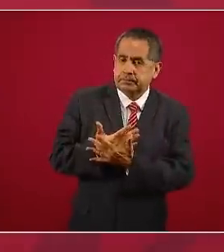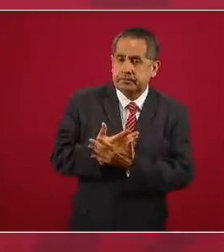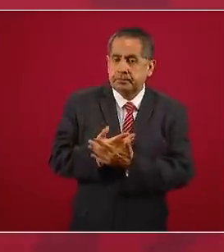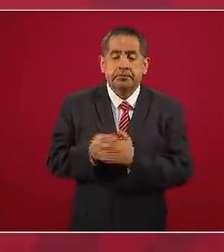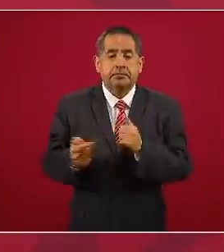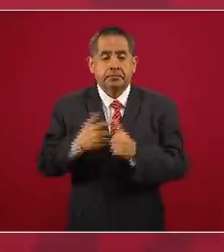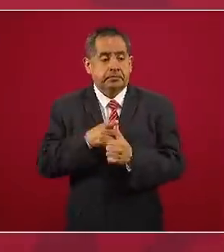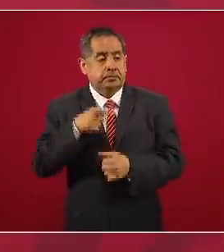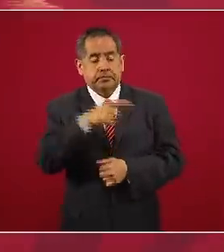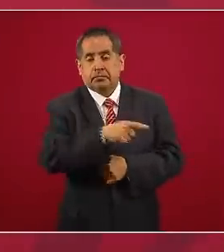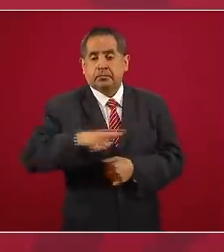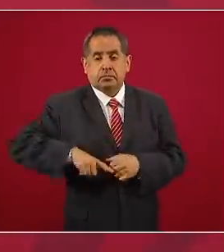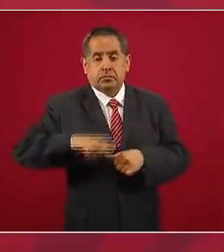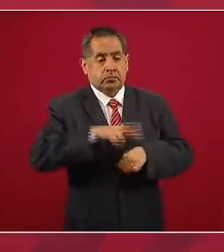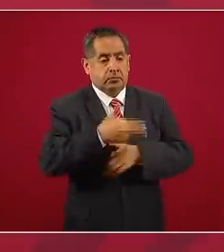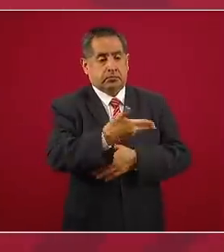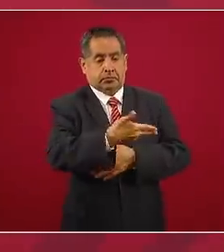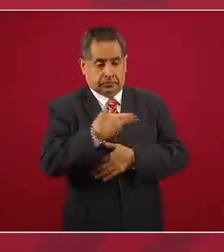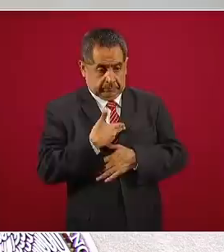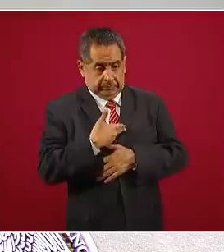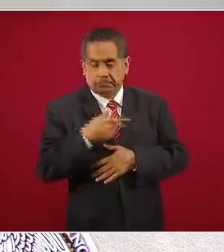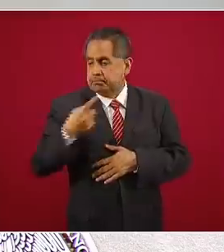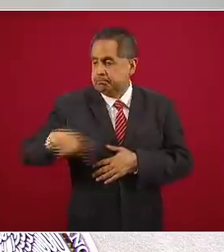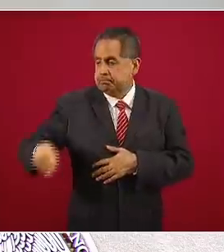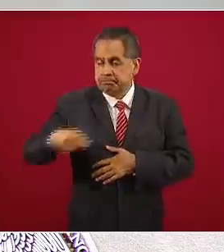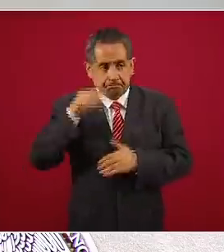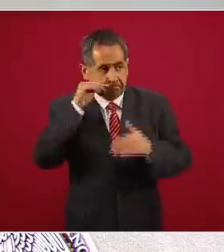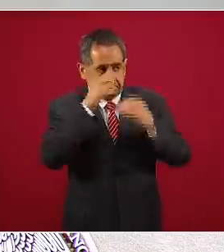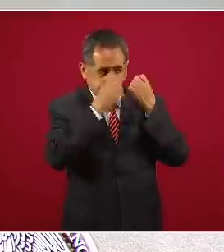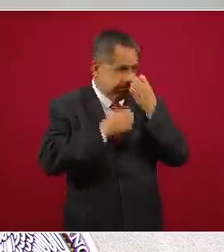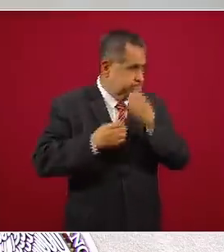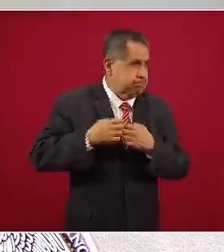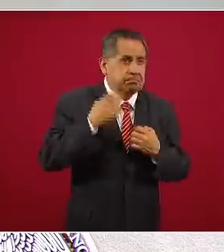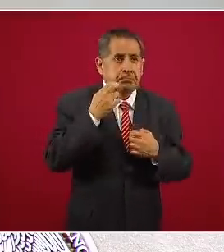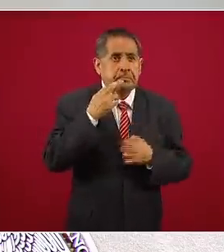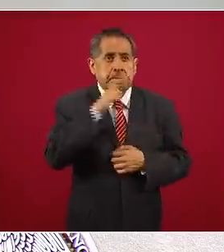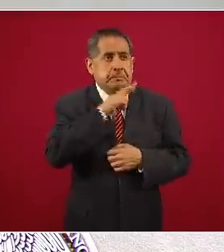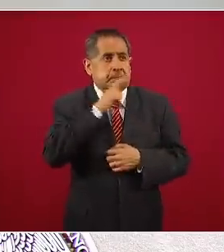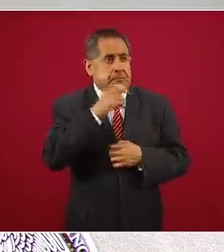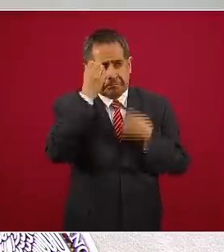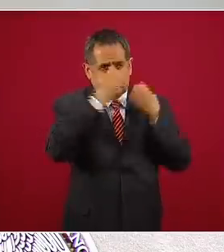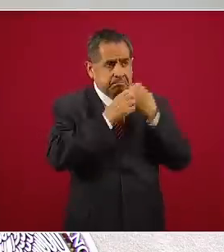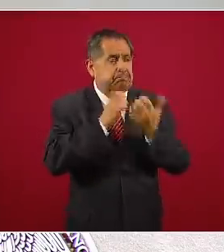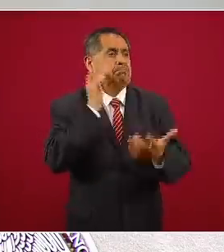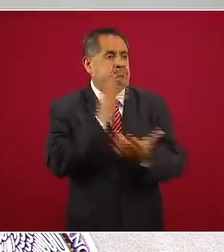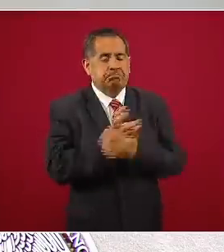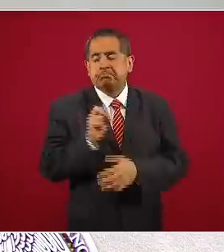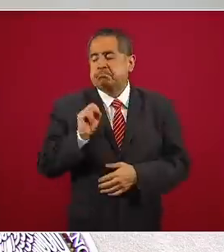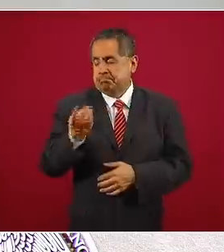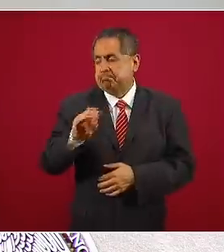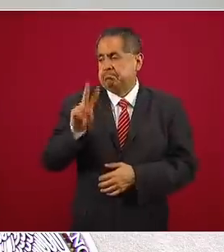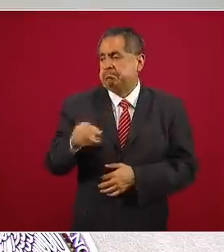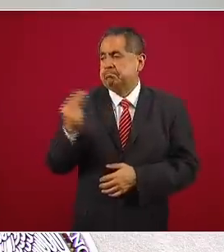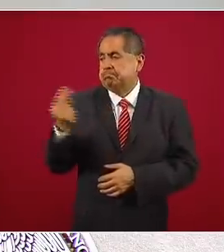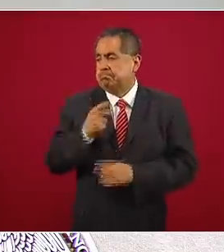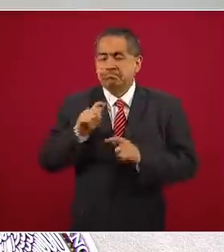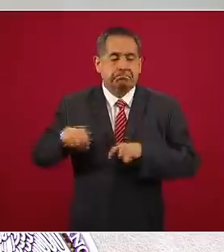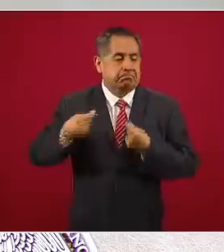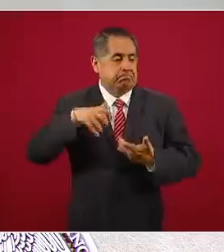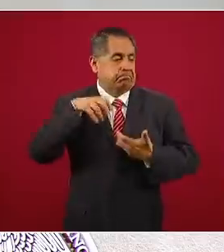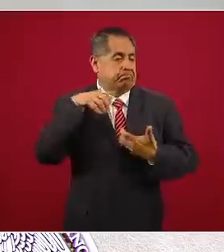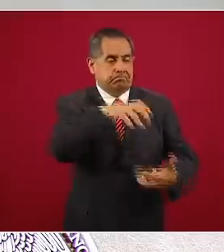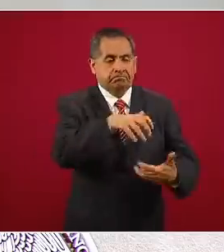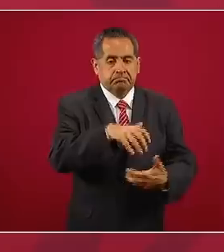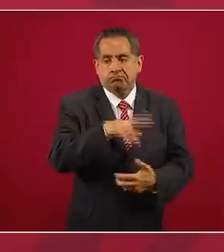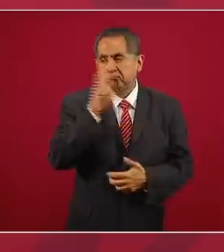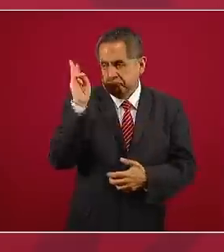solicitud de los gobernadores y dictaminación de un ente técnico muy muy rápido para transparentar que sólo se declaró en emergencia y el desastre